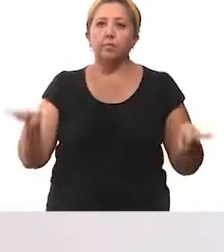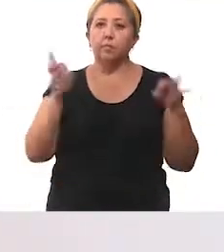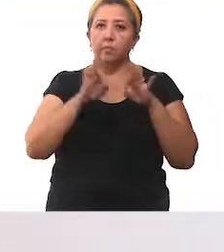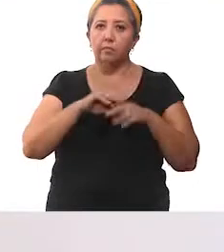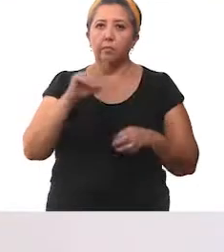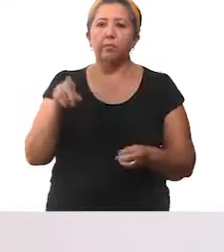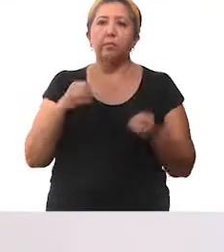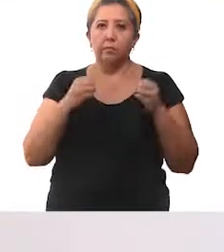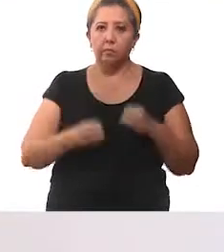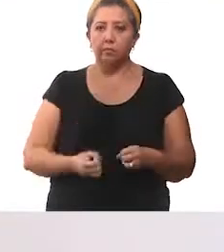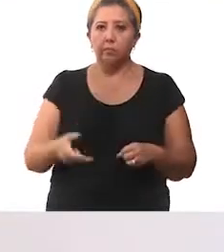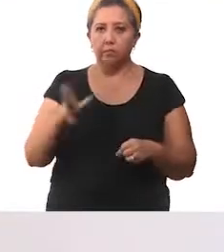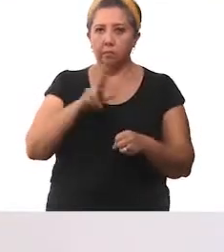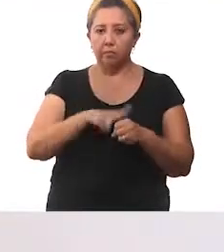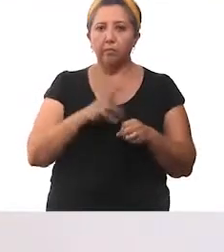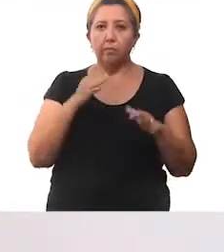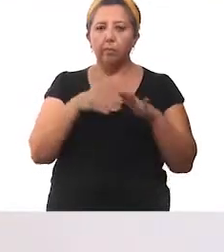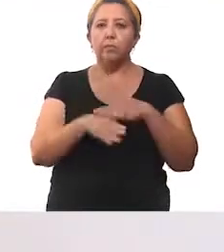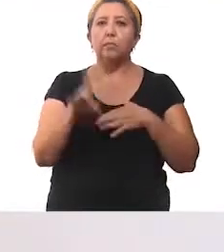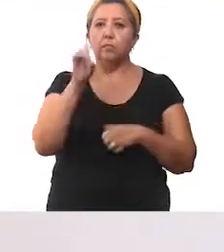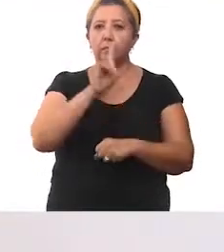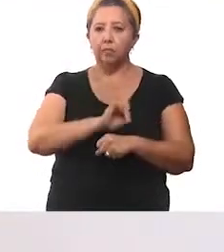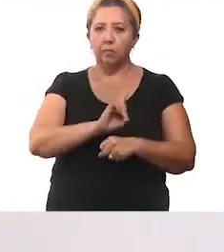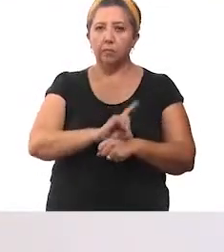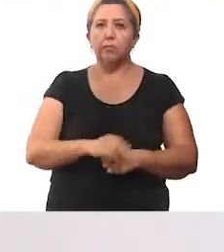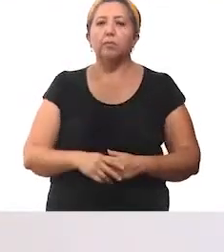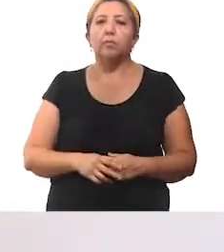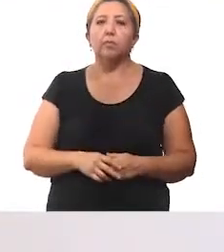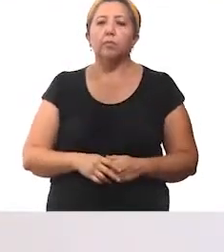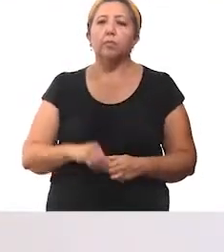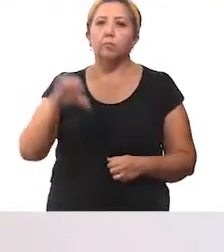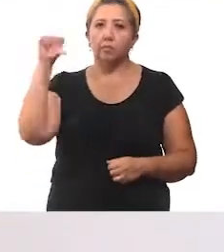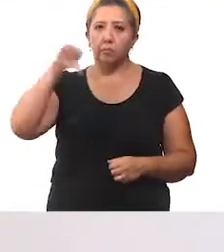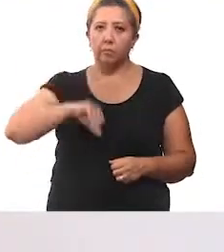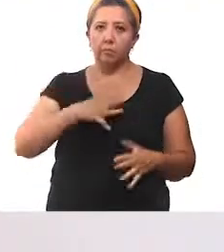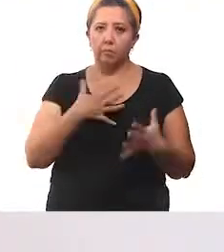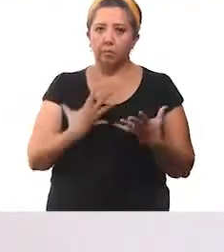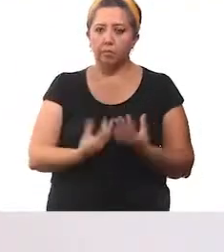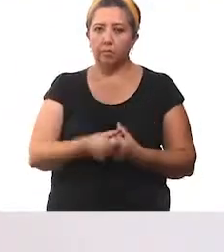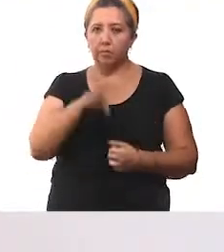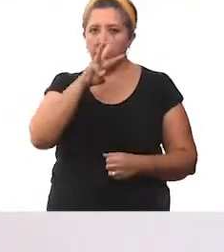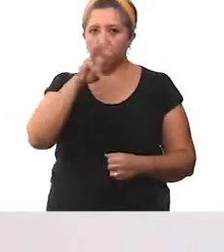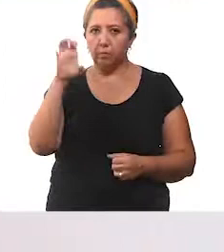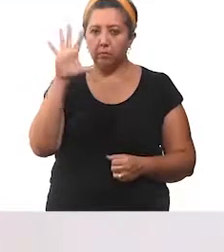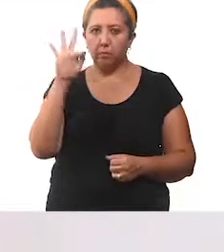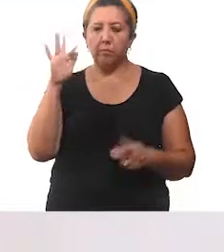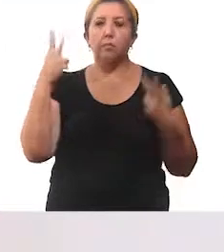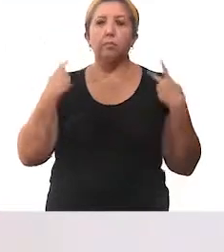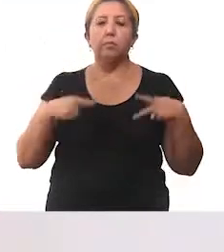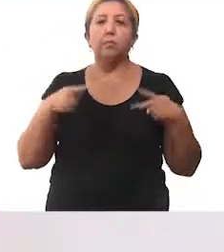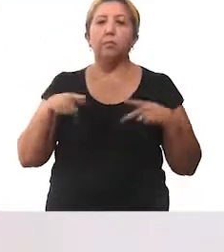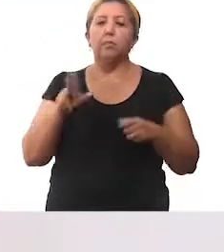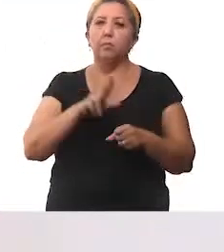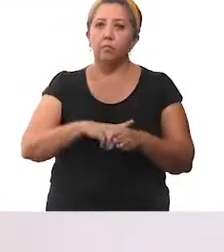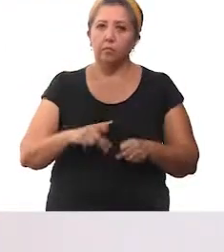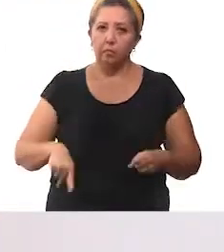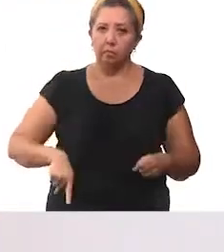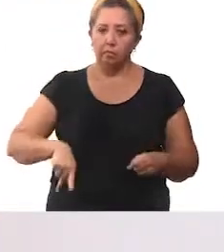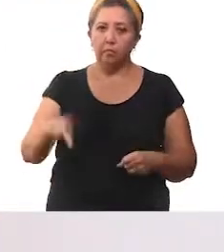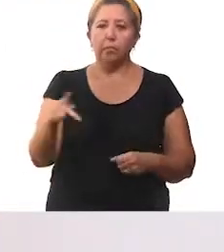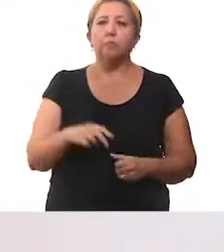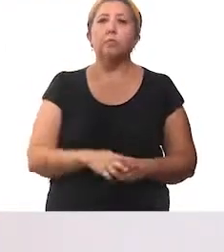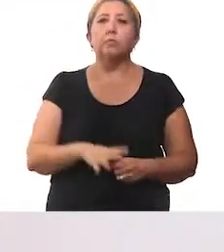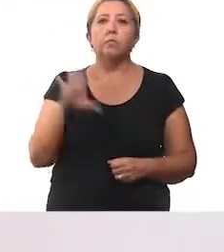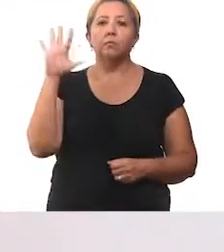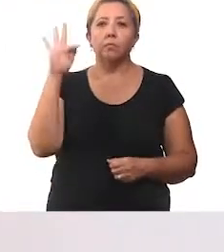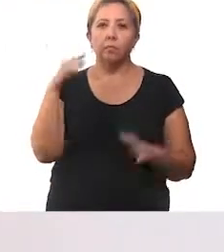económica los datos más importantes son la ocupación hospitalaria y los ingresos diarios. El día de hoy tenemos 340 pacientes en hospitales